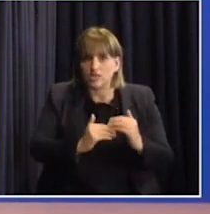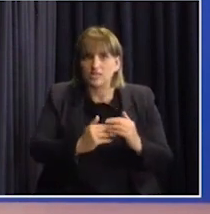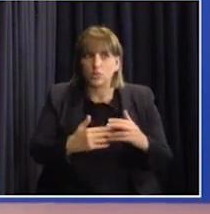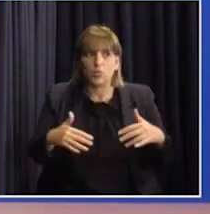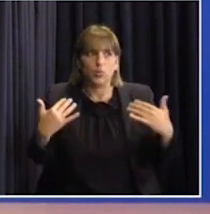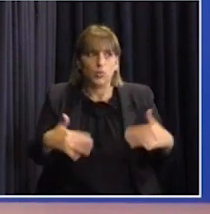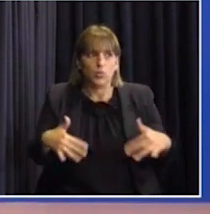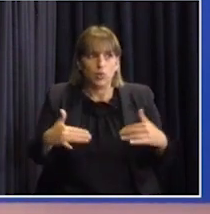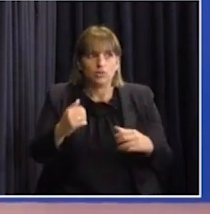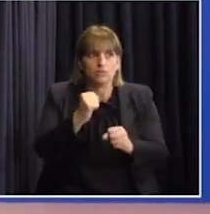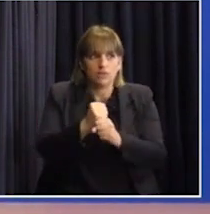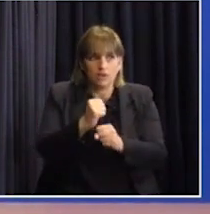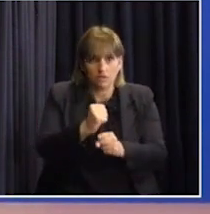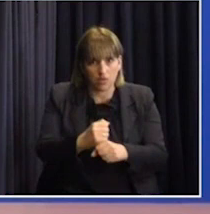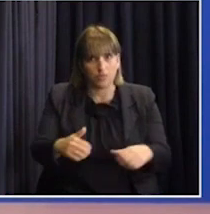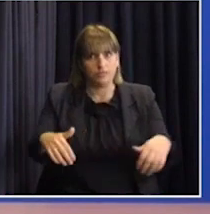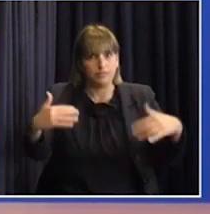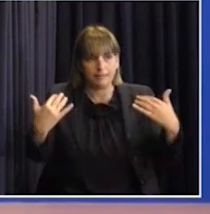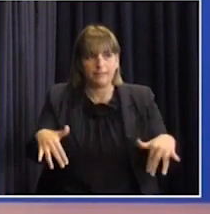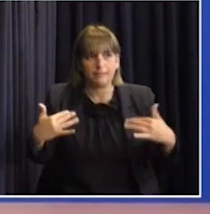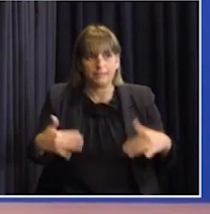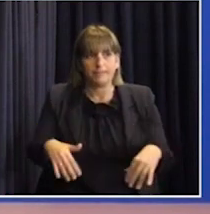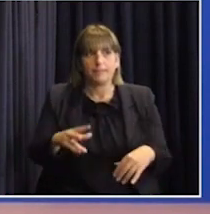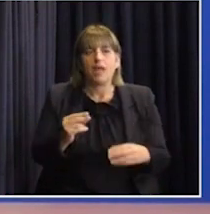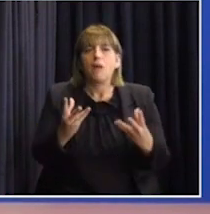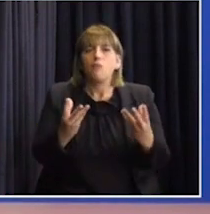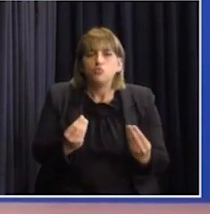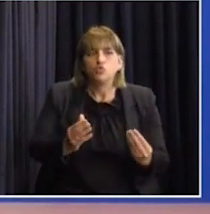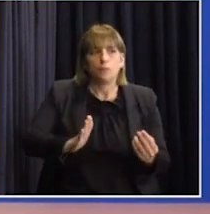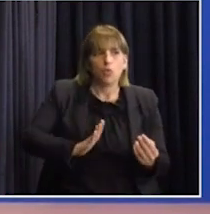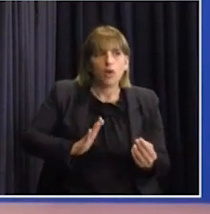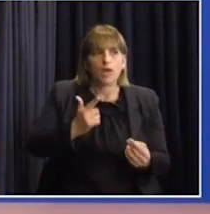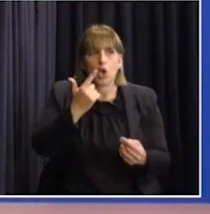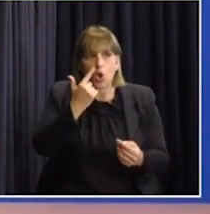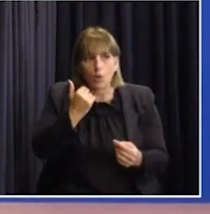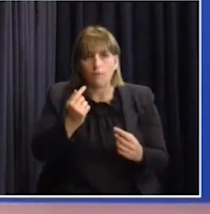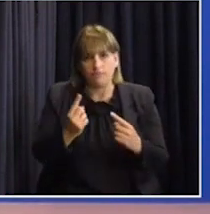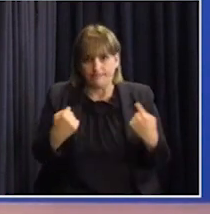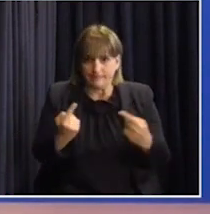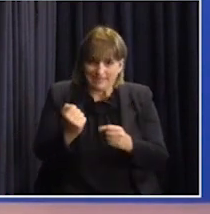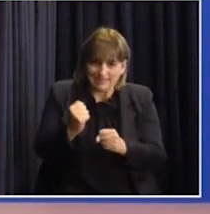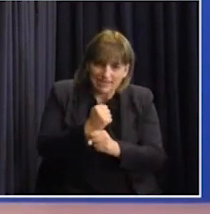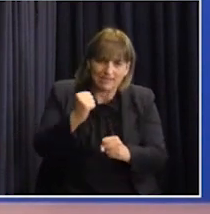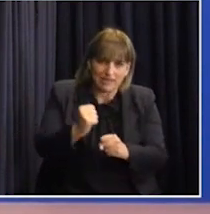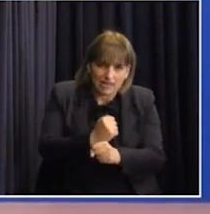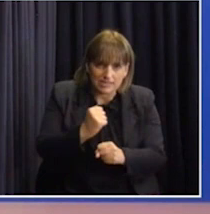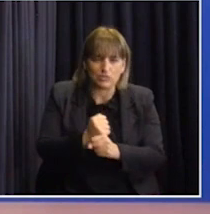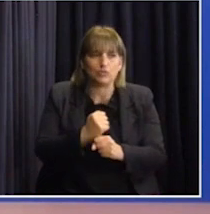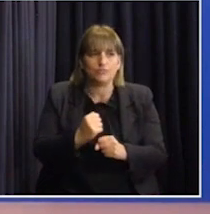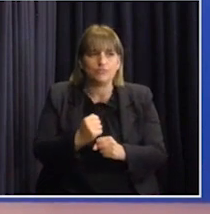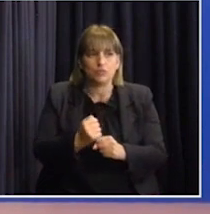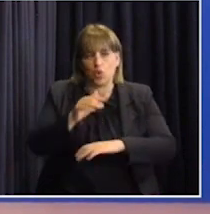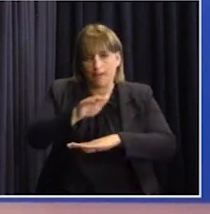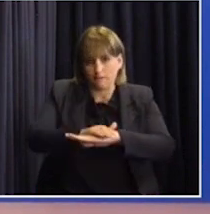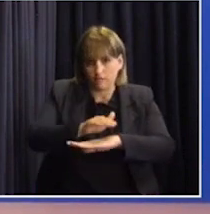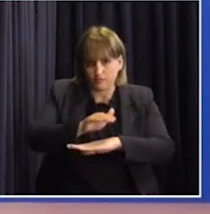de mucho trabajo y hay muchos hombres y mujeres que se han puesto el equipo al hombro y